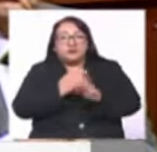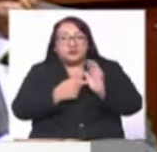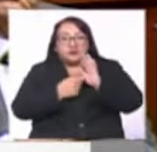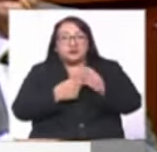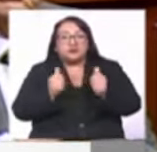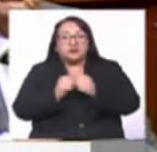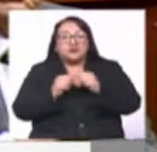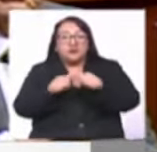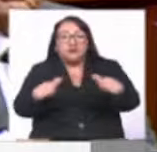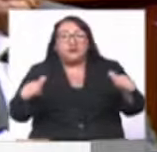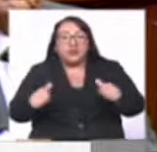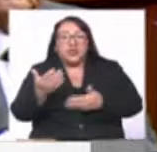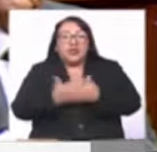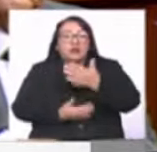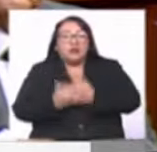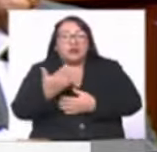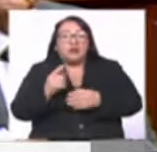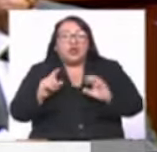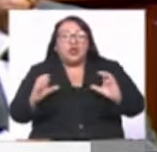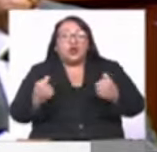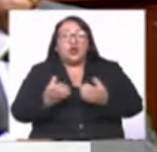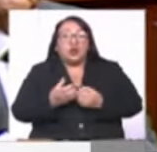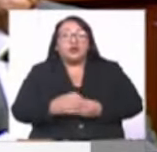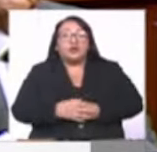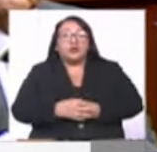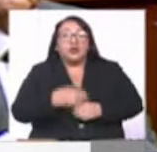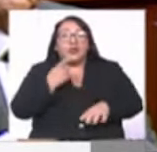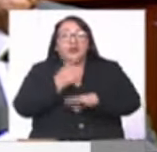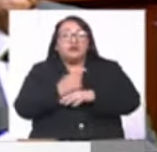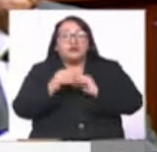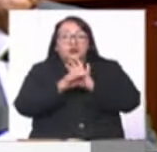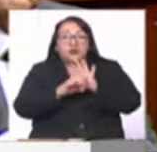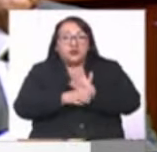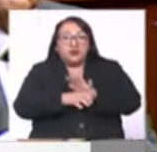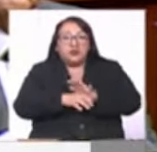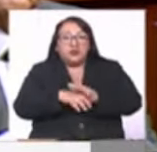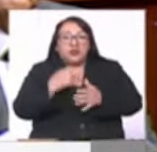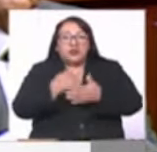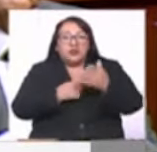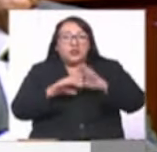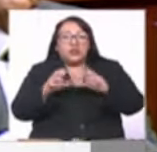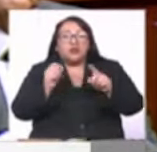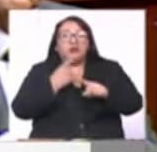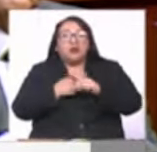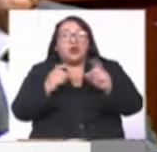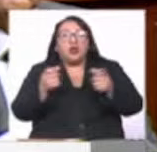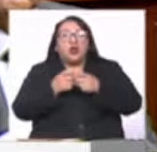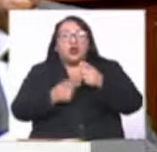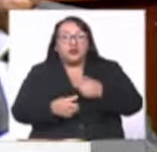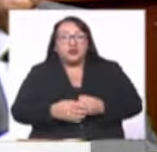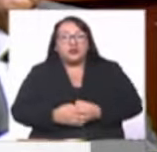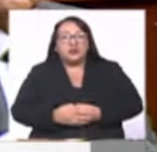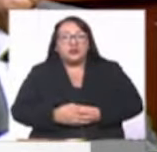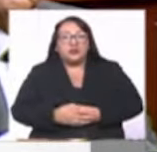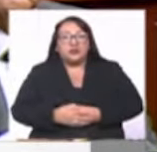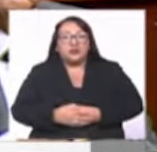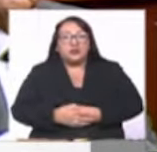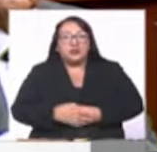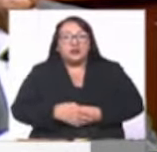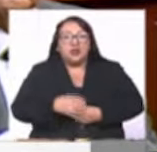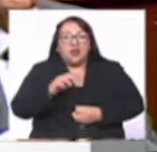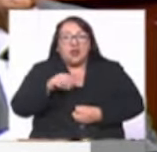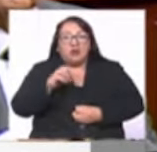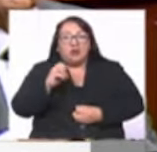través del área de trámite documentario del Congreso de la República la denuncia constitucional formulada por el congresista de la República Jorge Carlos